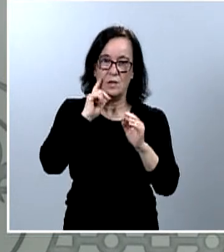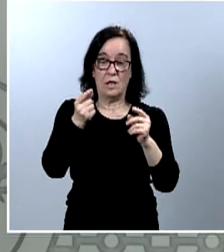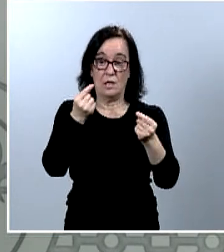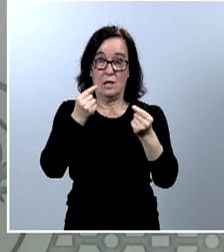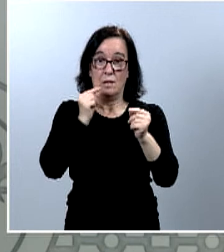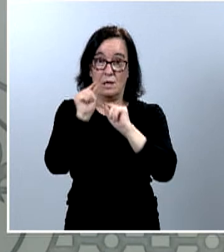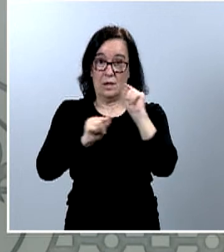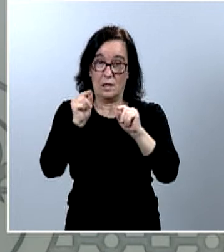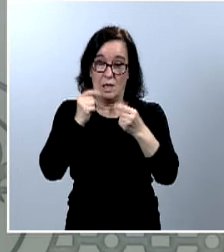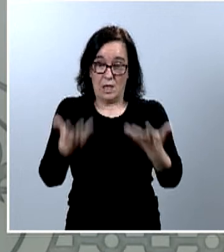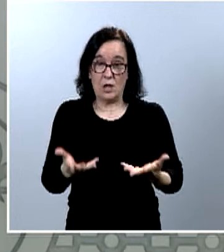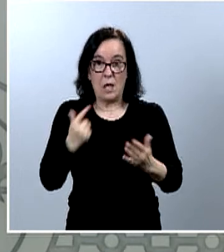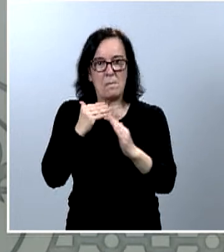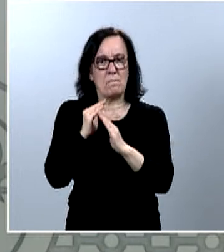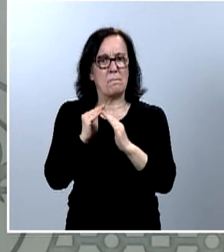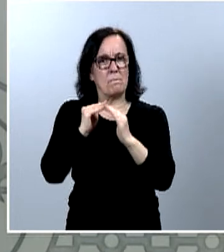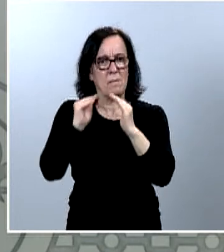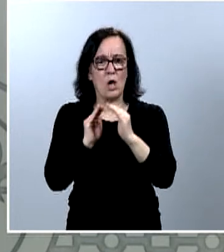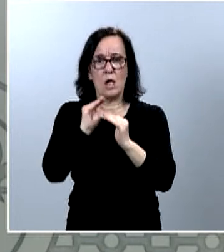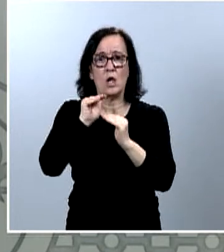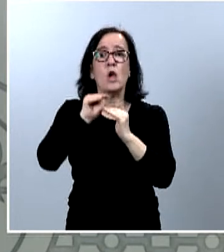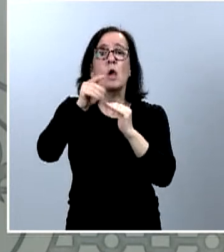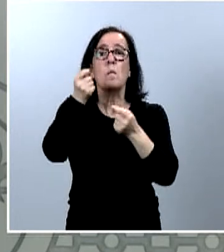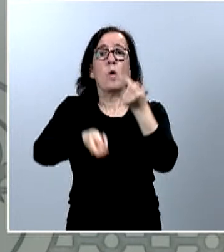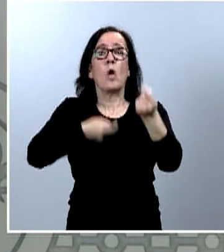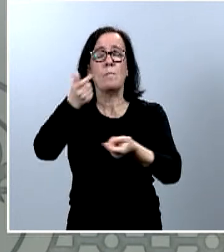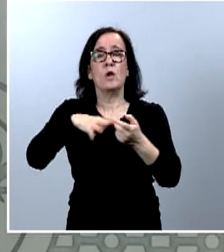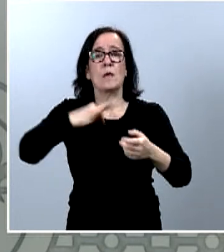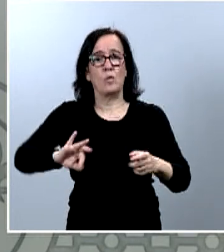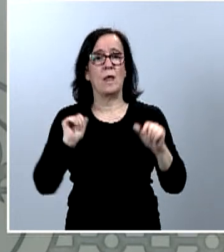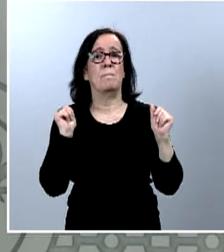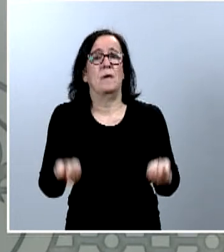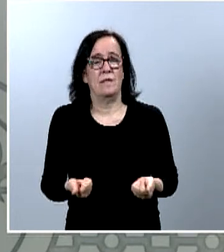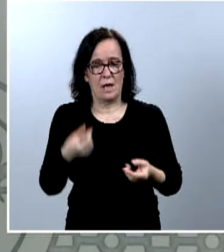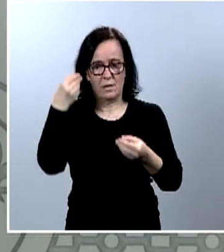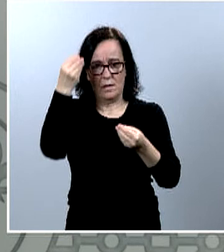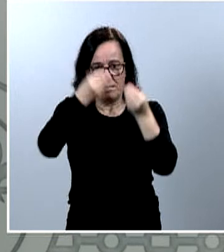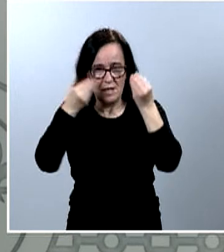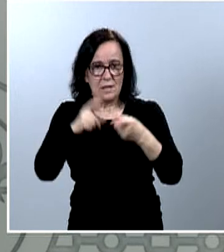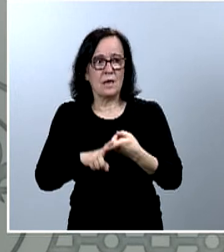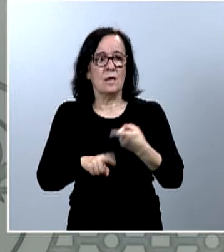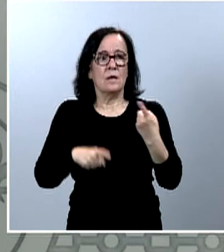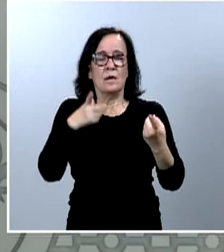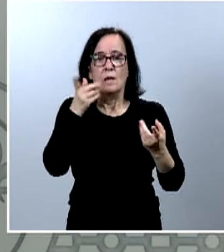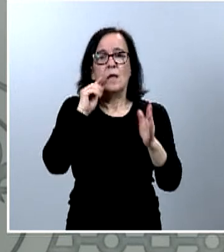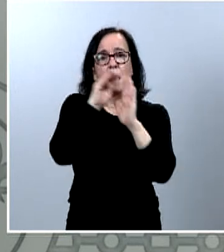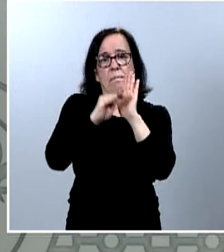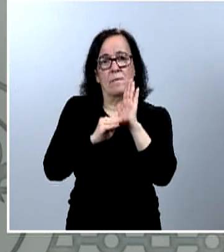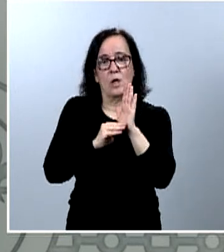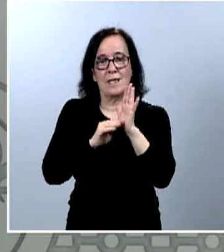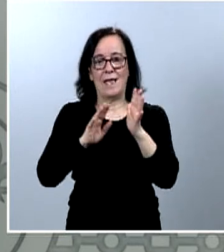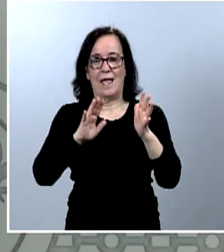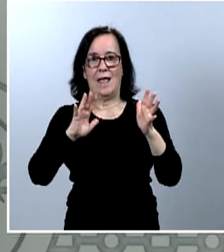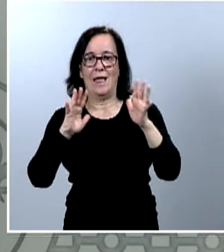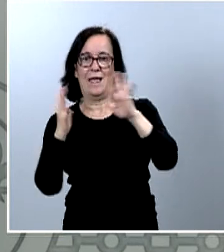bajo y es por eso por lo que progresivamente se podrán empezar a plantear las medidas de transición a otra fase